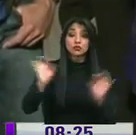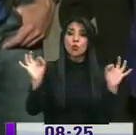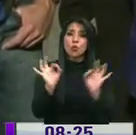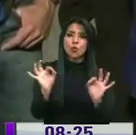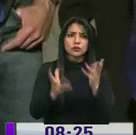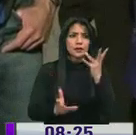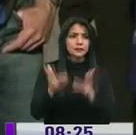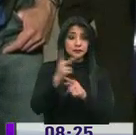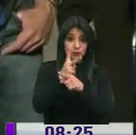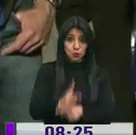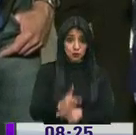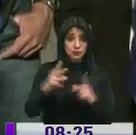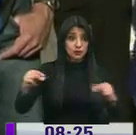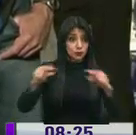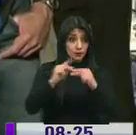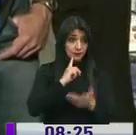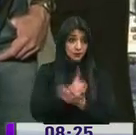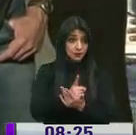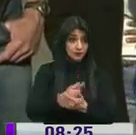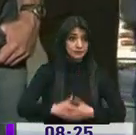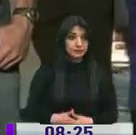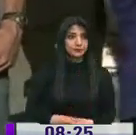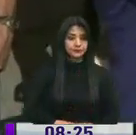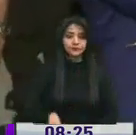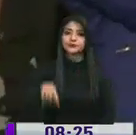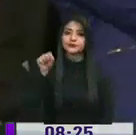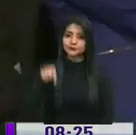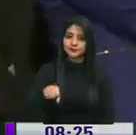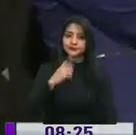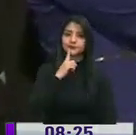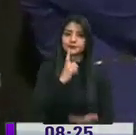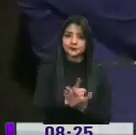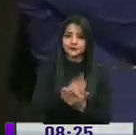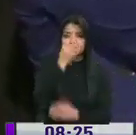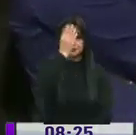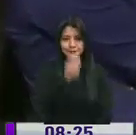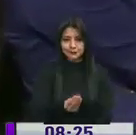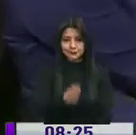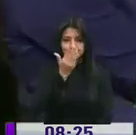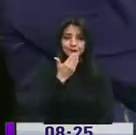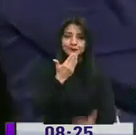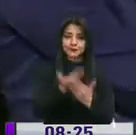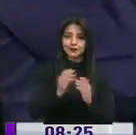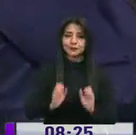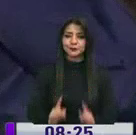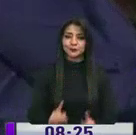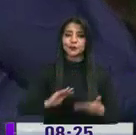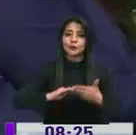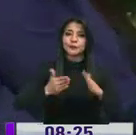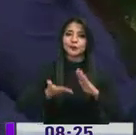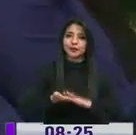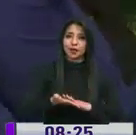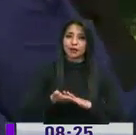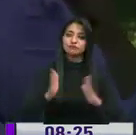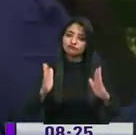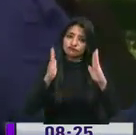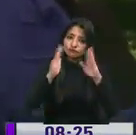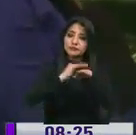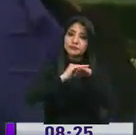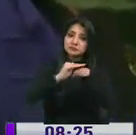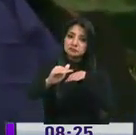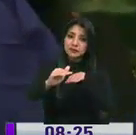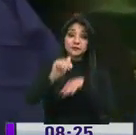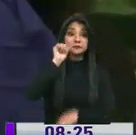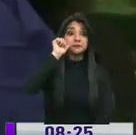no cuidar la naturaleza que ahí existe? Así es, buenos días y muchas gracias por la oportunidad a la comunidad de poderse dirigir para invitar el